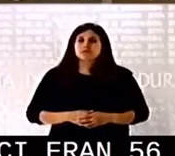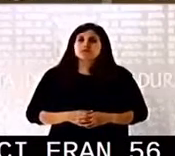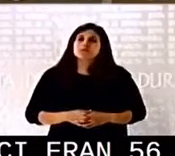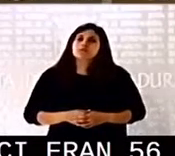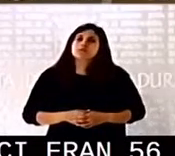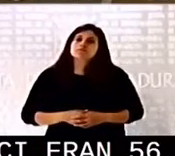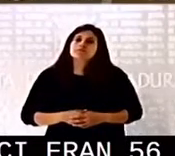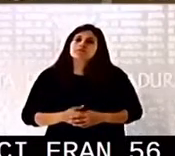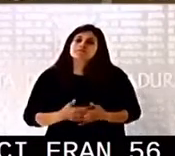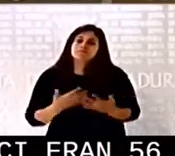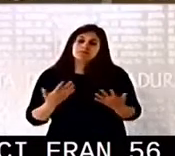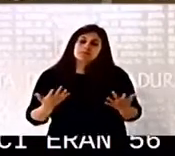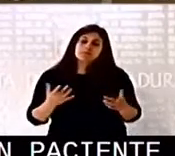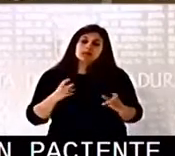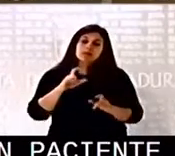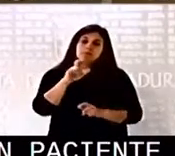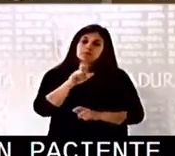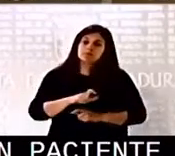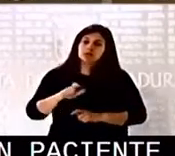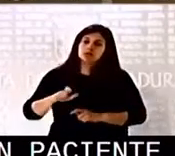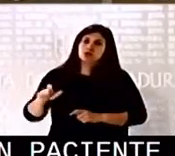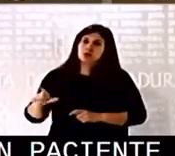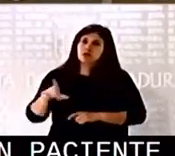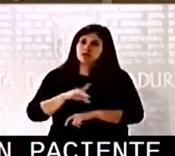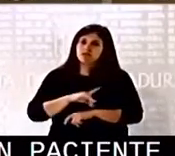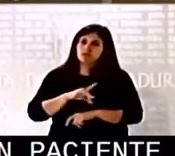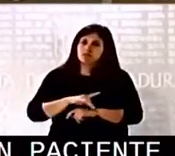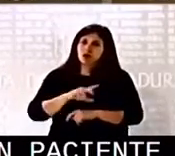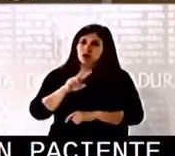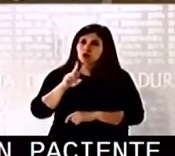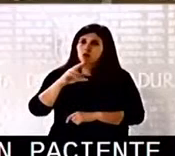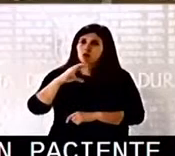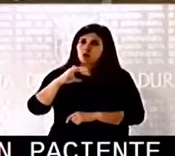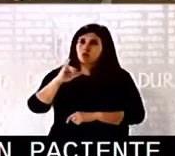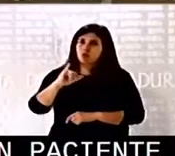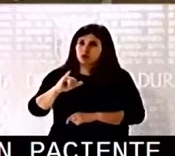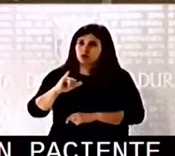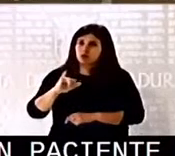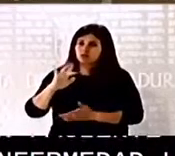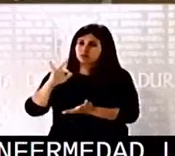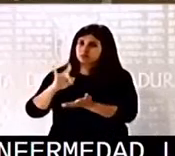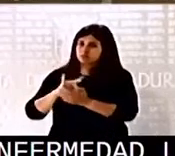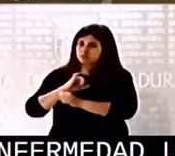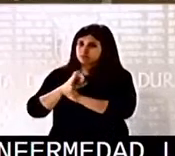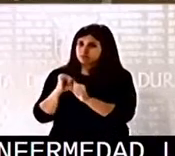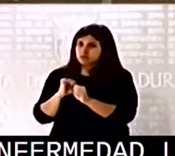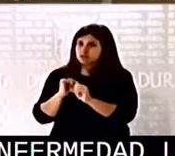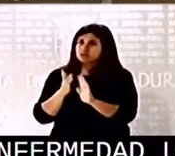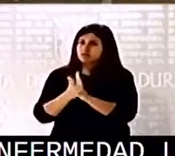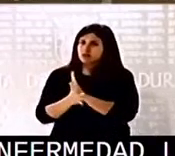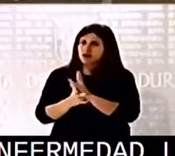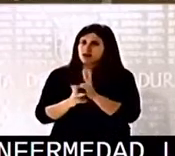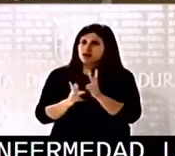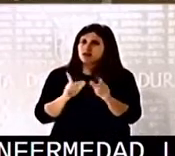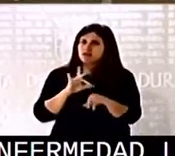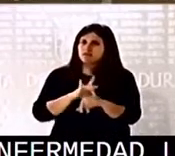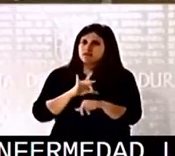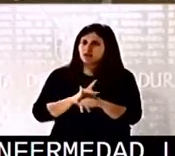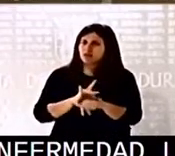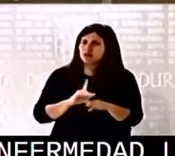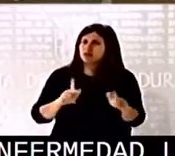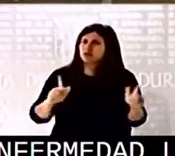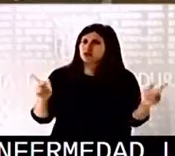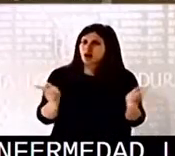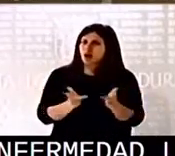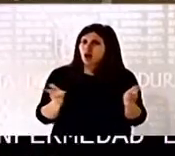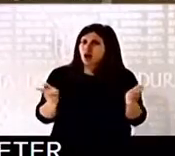Y cuando un paciente ingresa en UCI es porque ya tiene una enfermedad lo suficientemente grave como para comprometer su